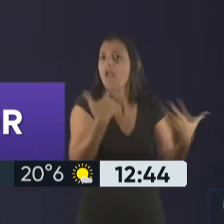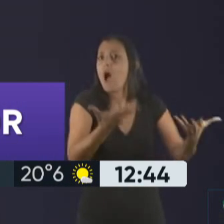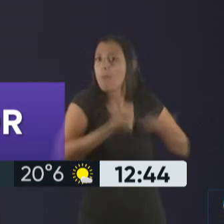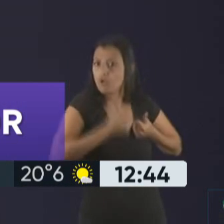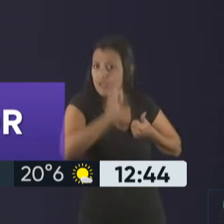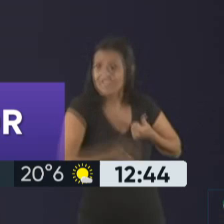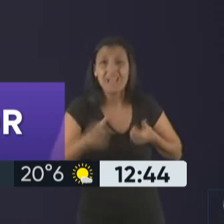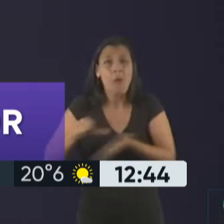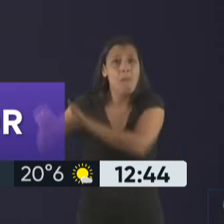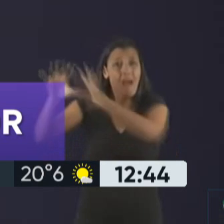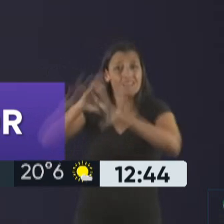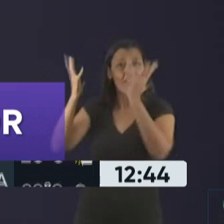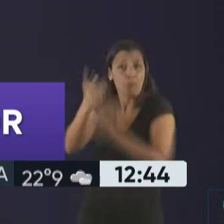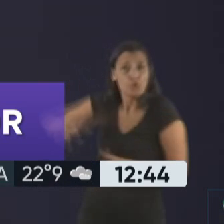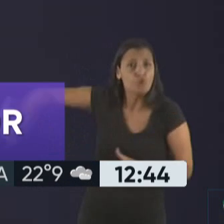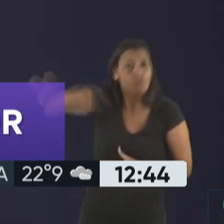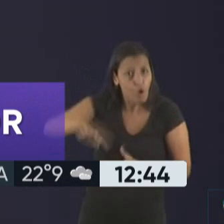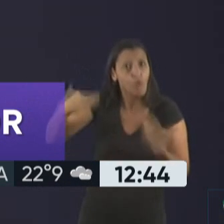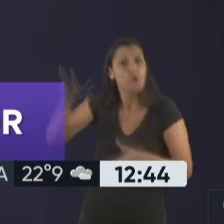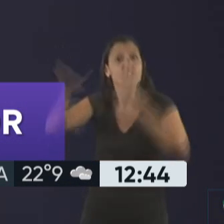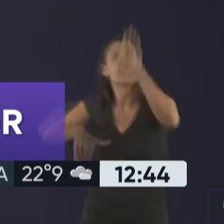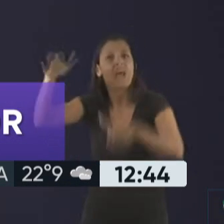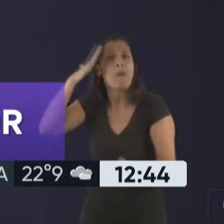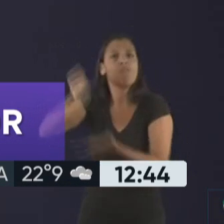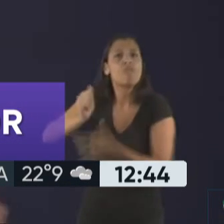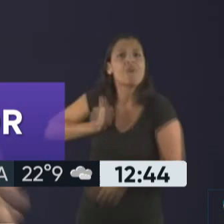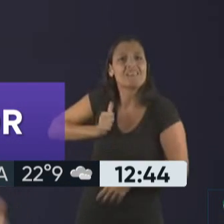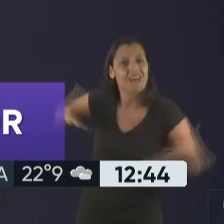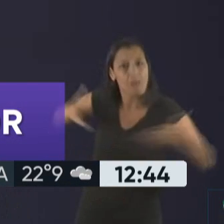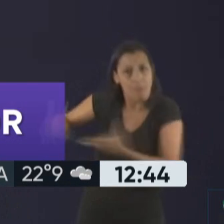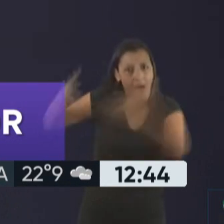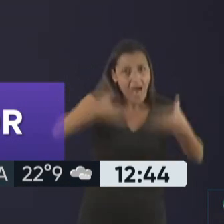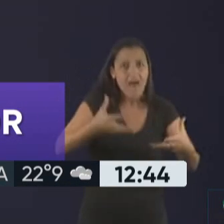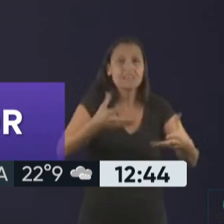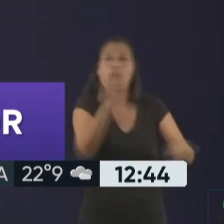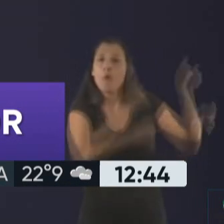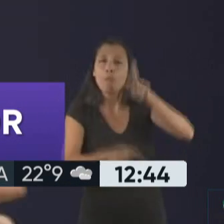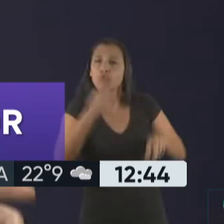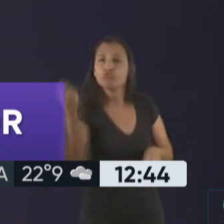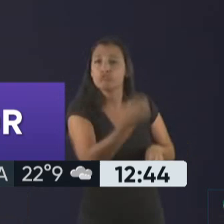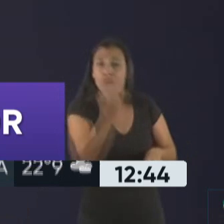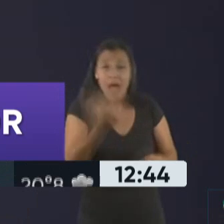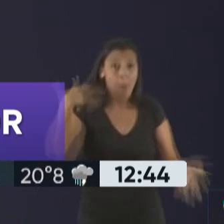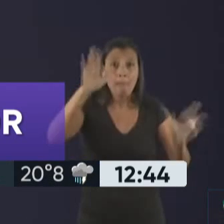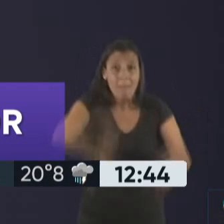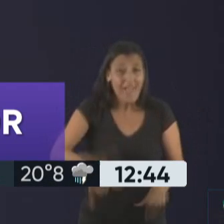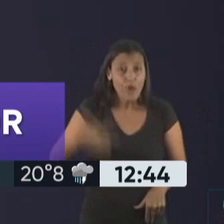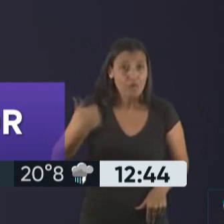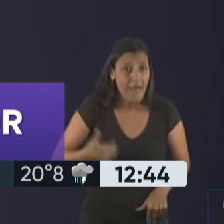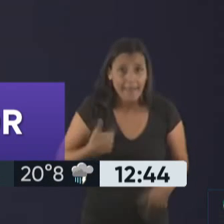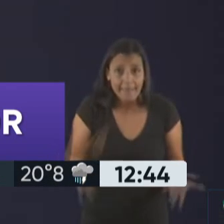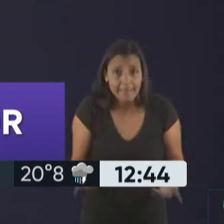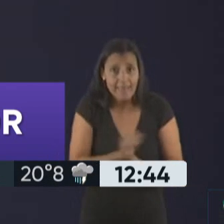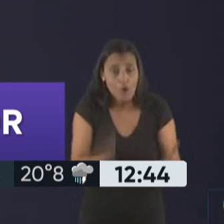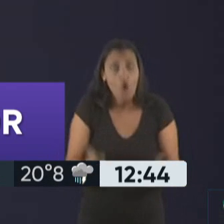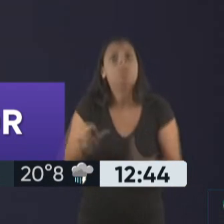Armadas para el combate y la prevención del terrorismo. La Argentina es una excepción, así como todos los países